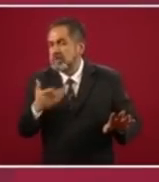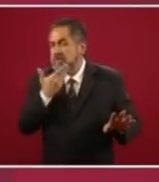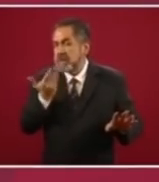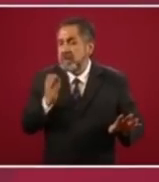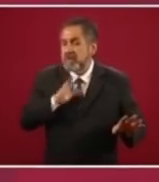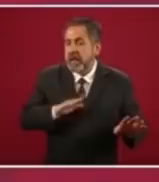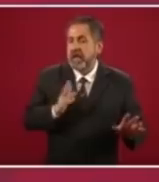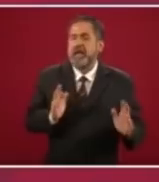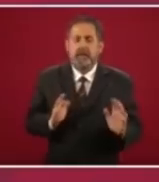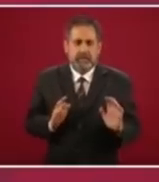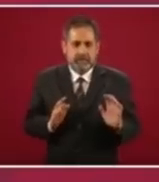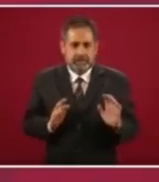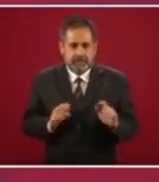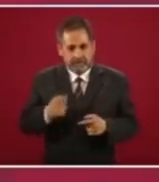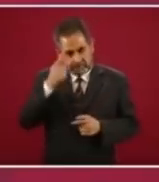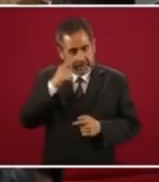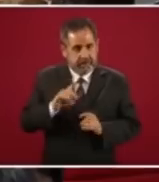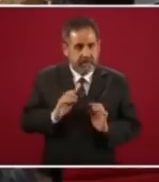Así nadie